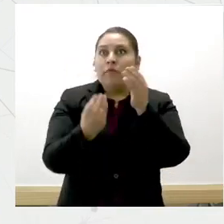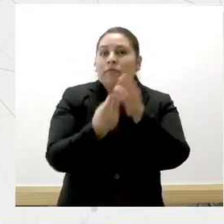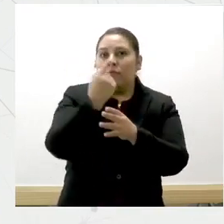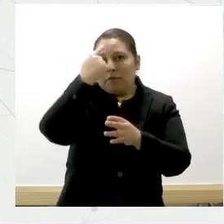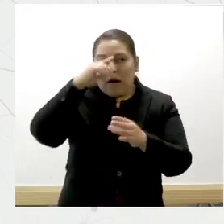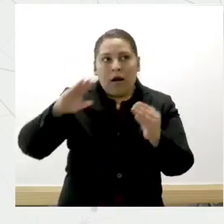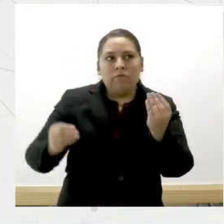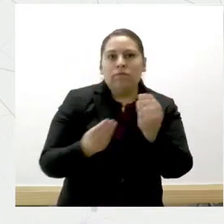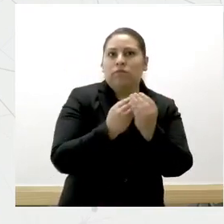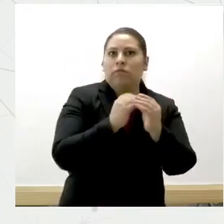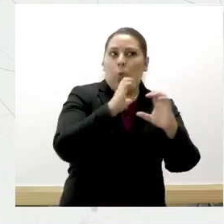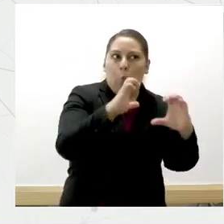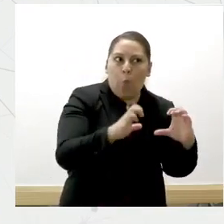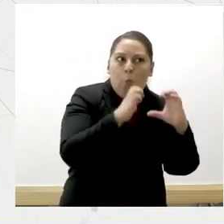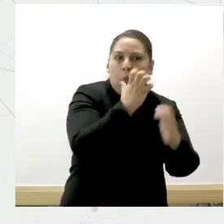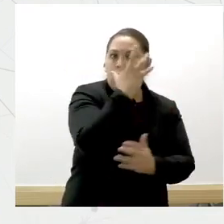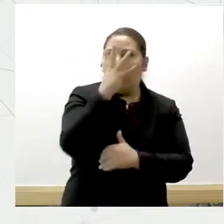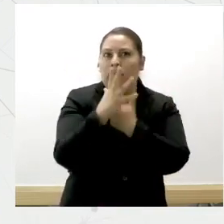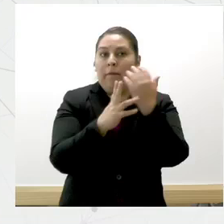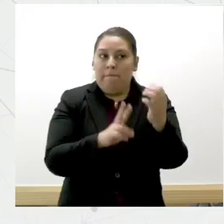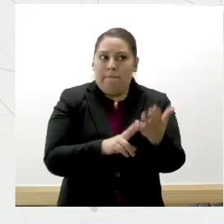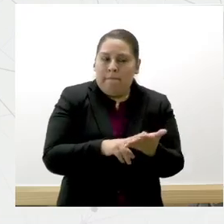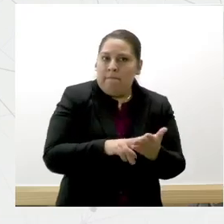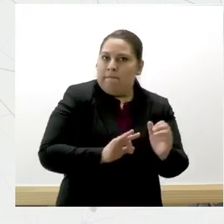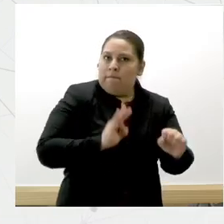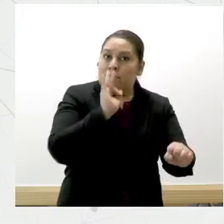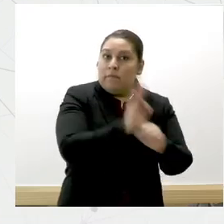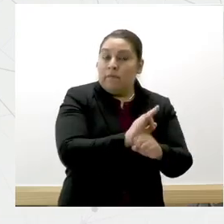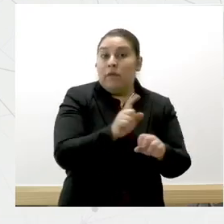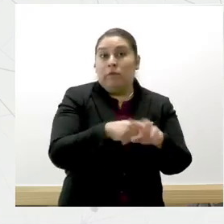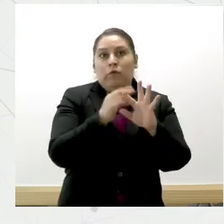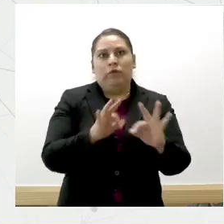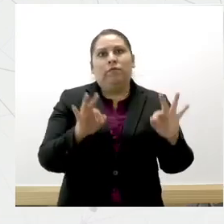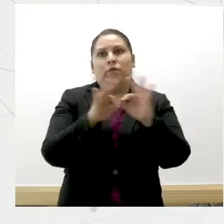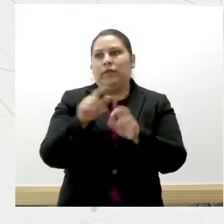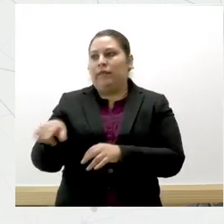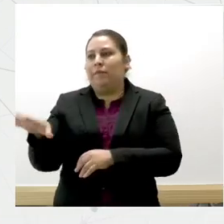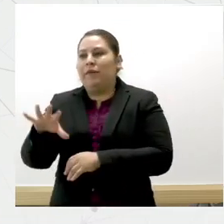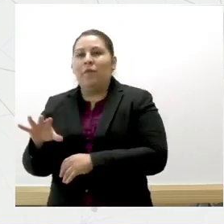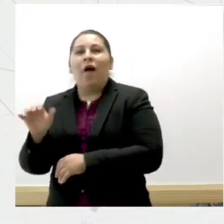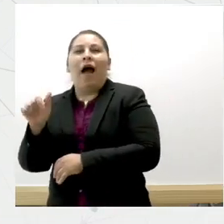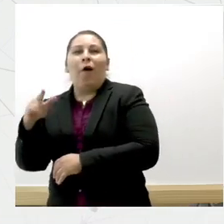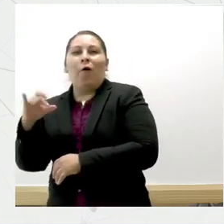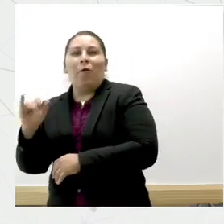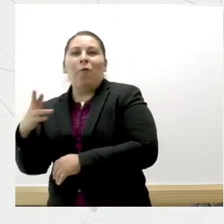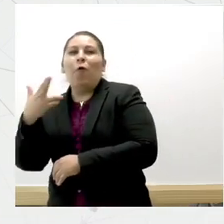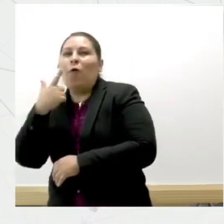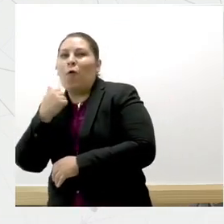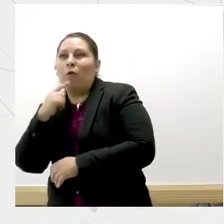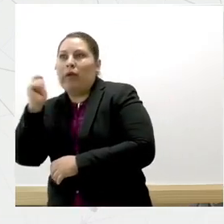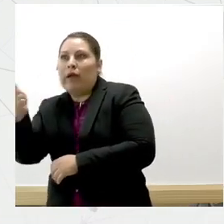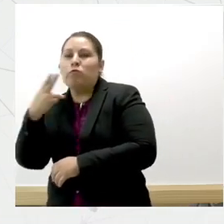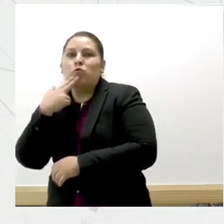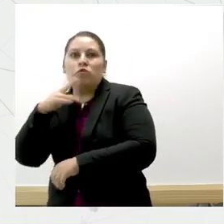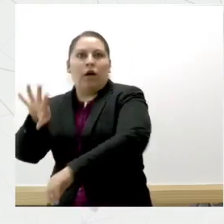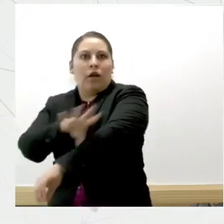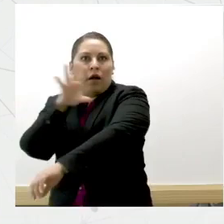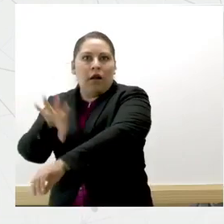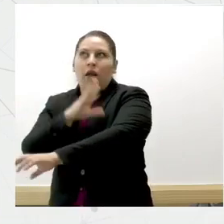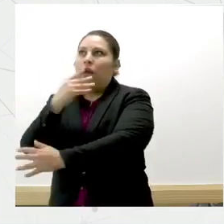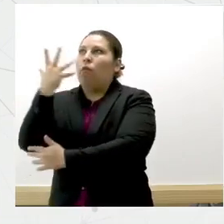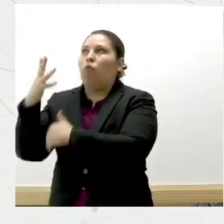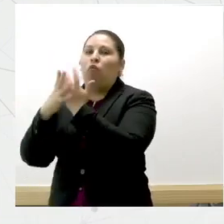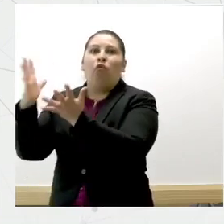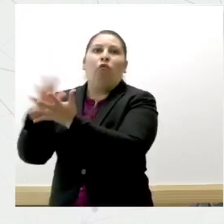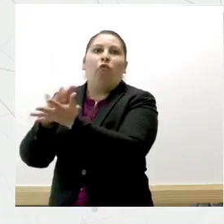también a través de los algoritmos verdes por contraposición a los algoritmos rojos, que son estos que conllevan un elevado consumo energético. Y les dejaré, luego